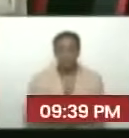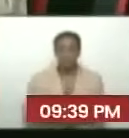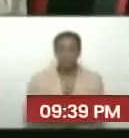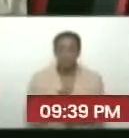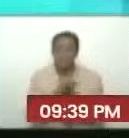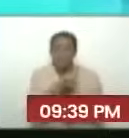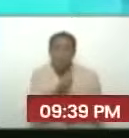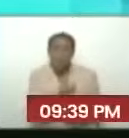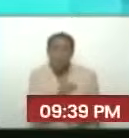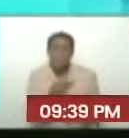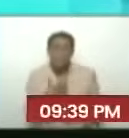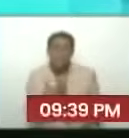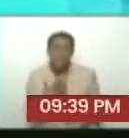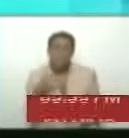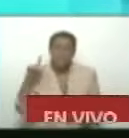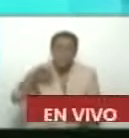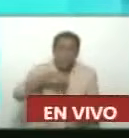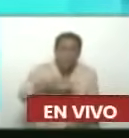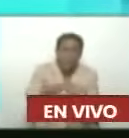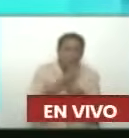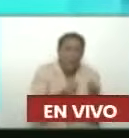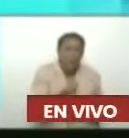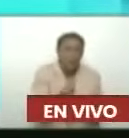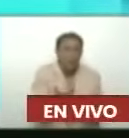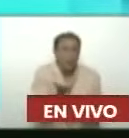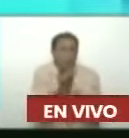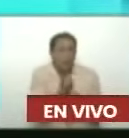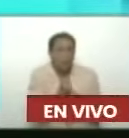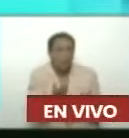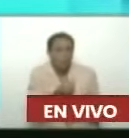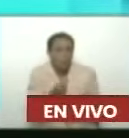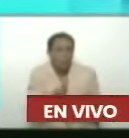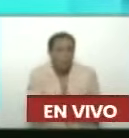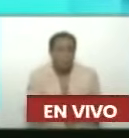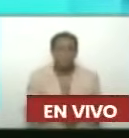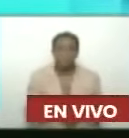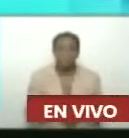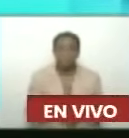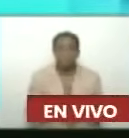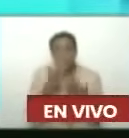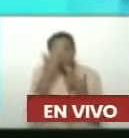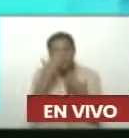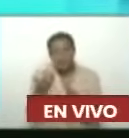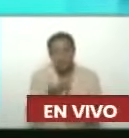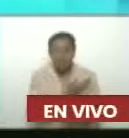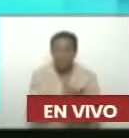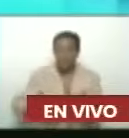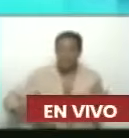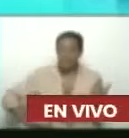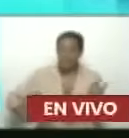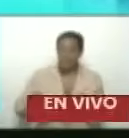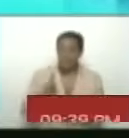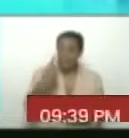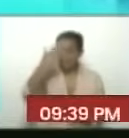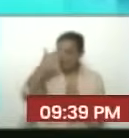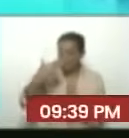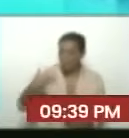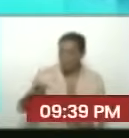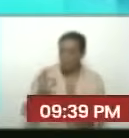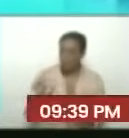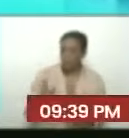¿cómo han estado en Venezuela? ¿Cómo estuvo ese ejercicio? Bienvenida. ¿Cómo le va? Bueno, presidente, en principio saludarlo